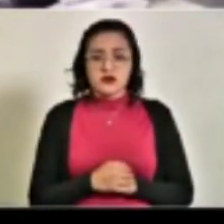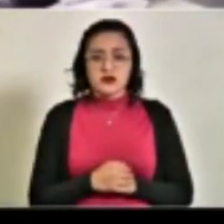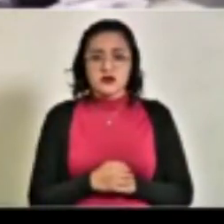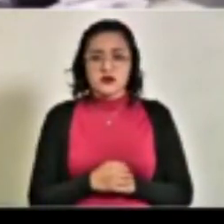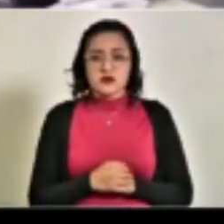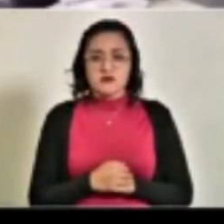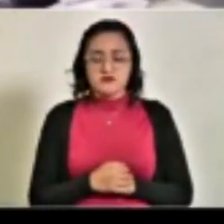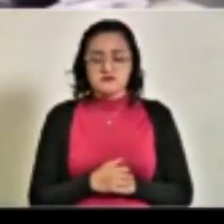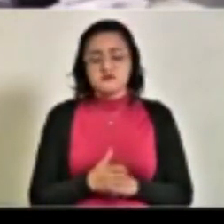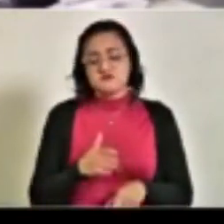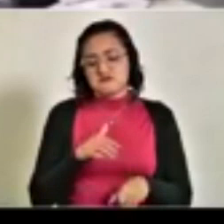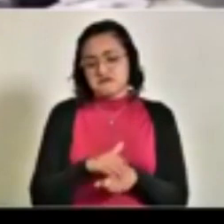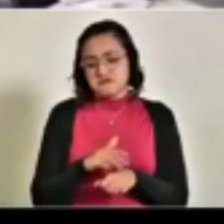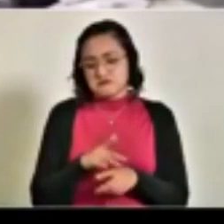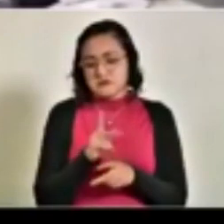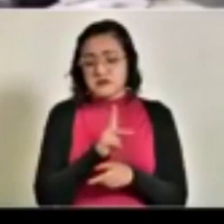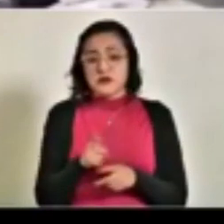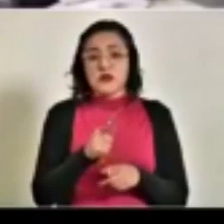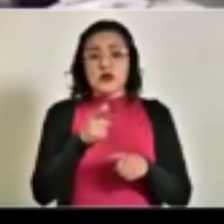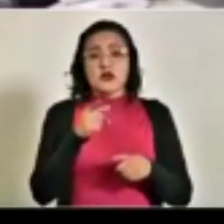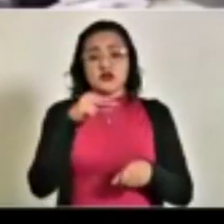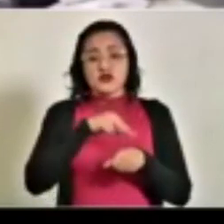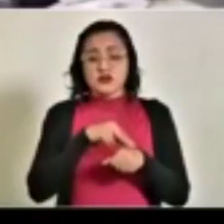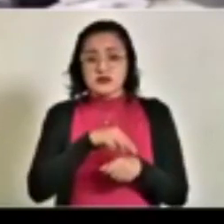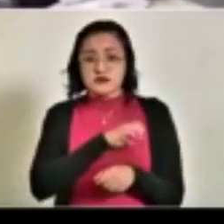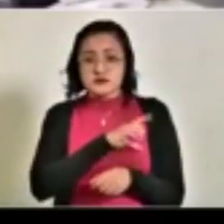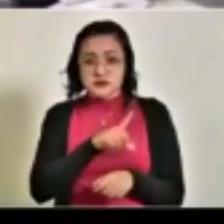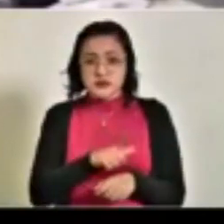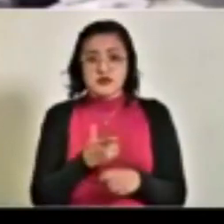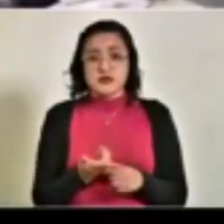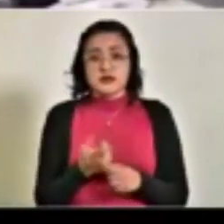compañeros, están distribuidos entre médicos especialistas,